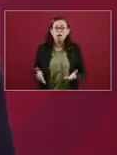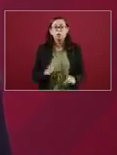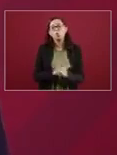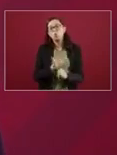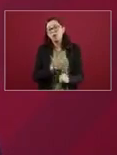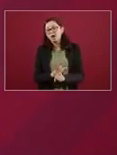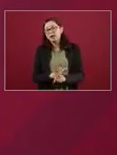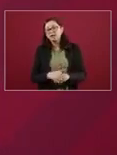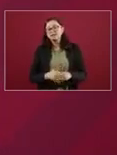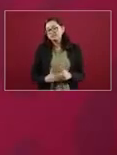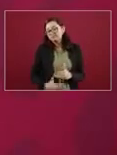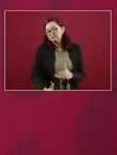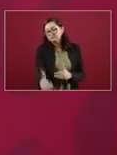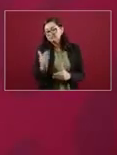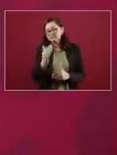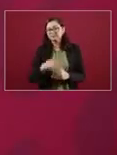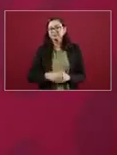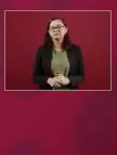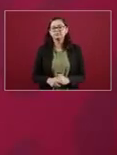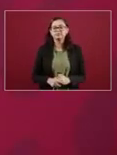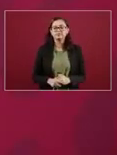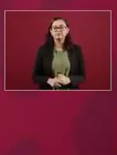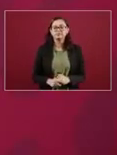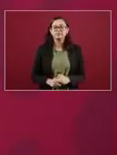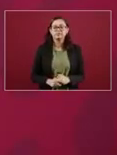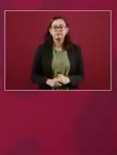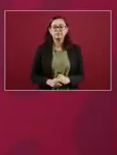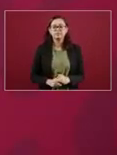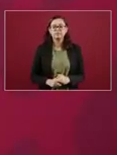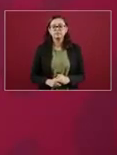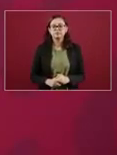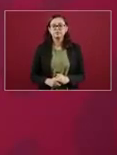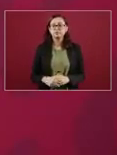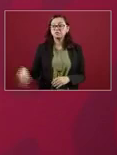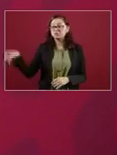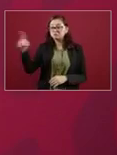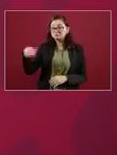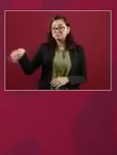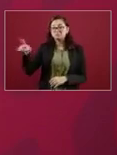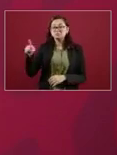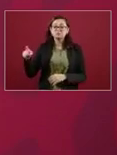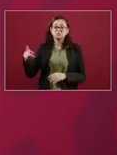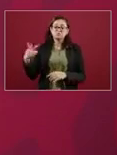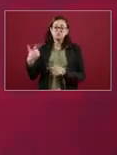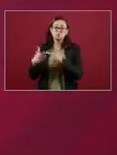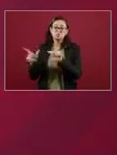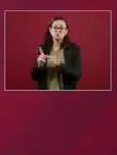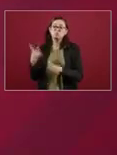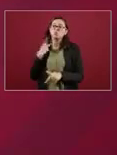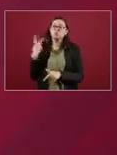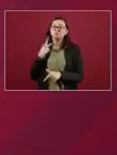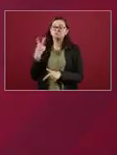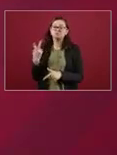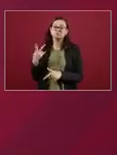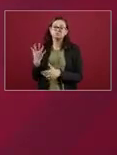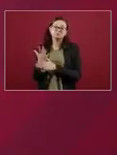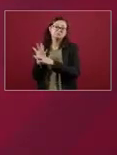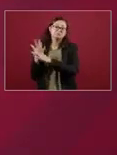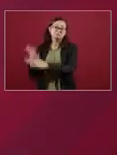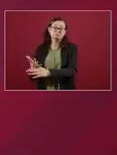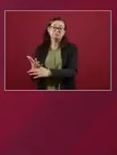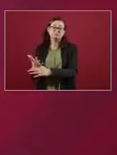Pues dicen los de la oposición que se van a amparar.